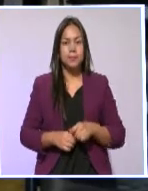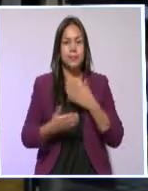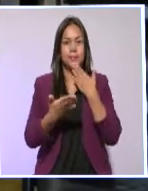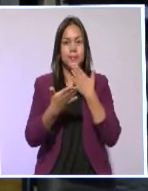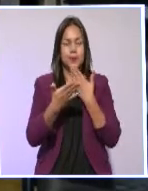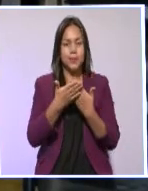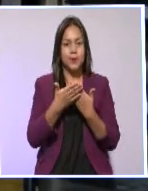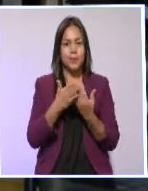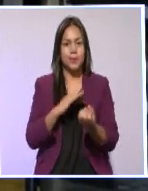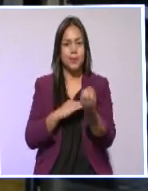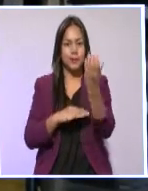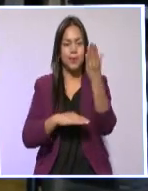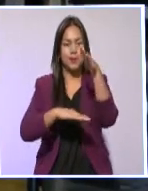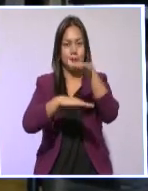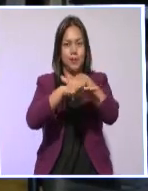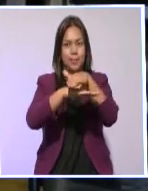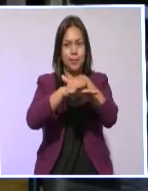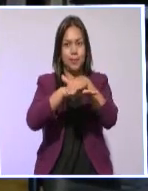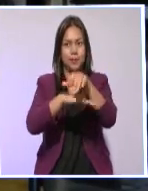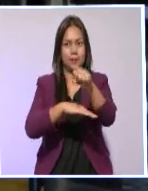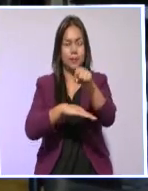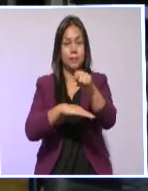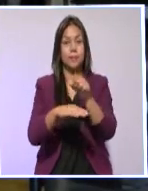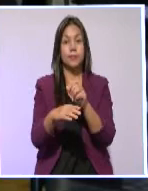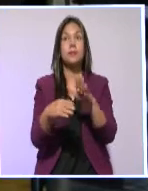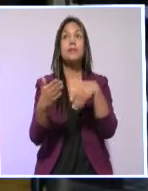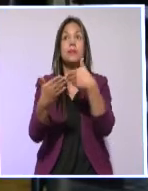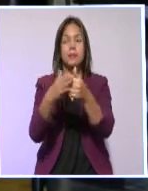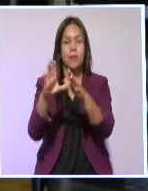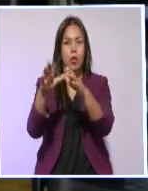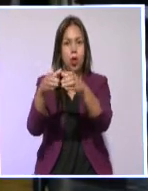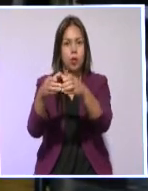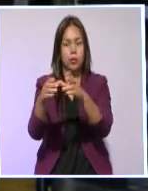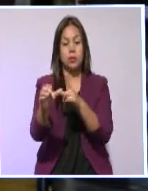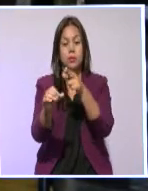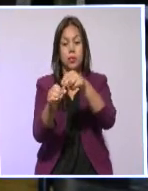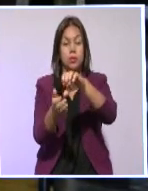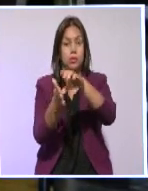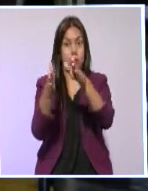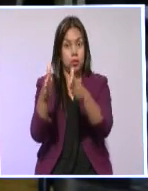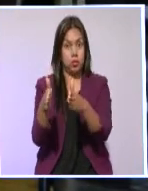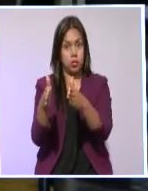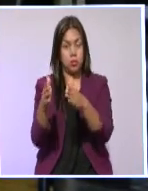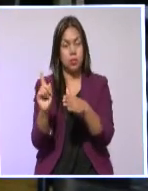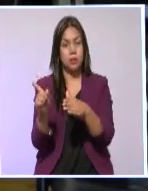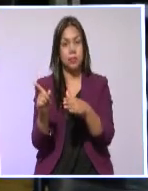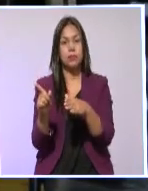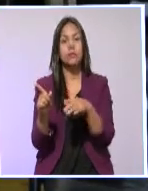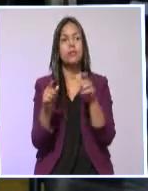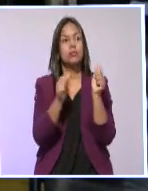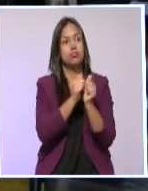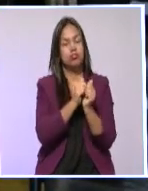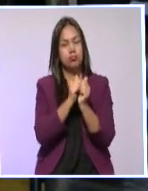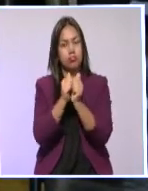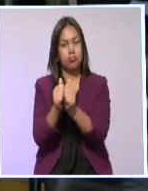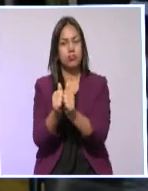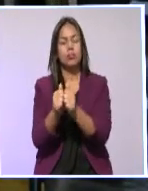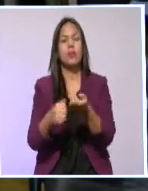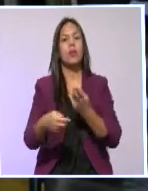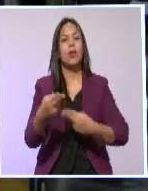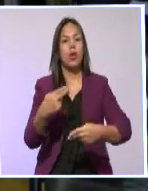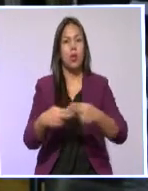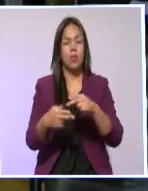Gracias, ¿qué tal? Muy buenas tardes. Así es, hasta la Comisión de Participación Ciudadana acudieron representantes de la Junta Cívica y comerciantes de